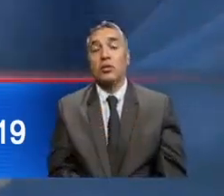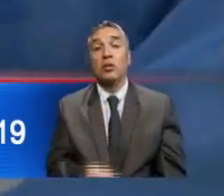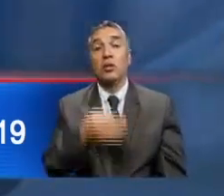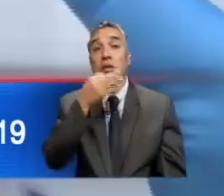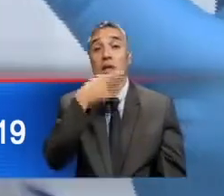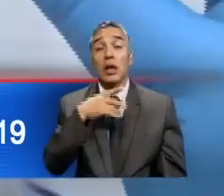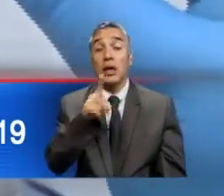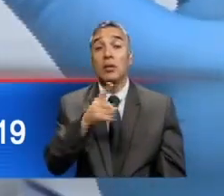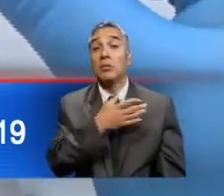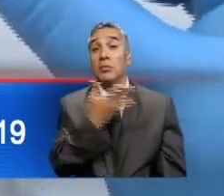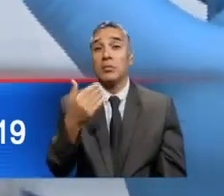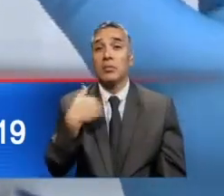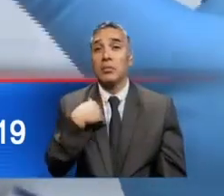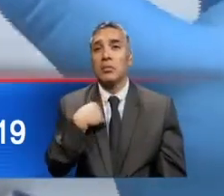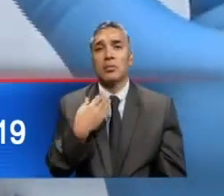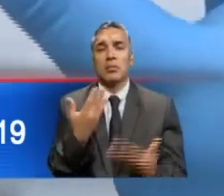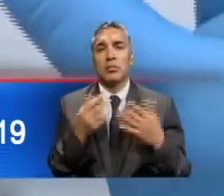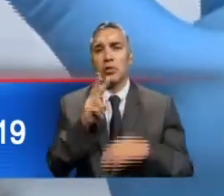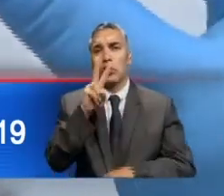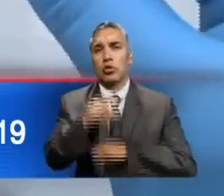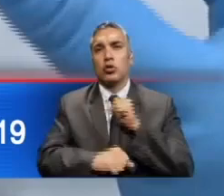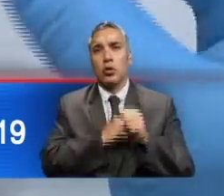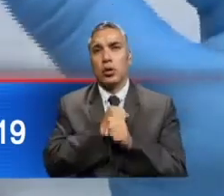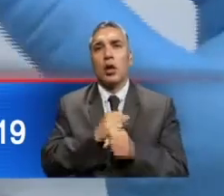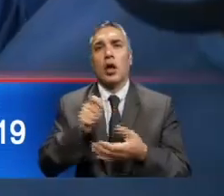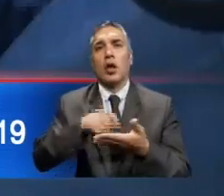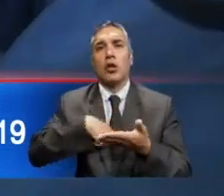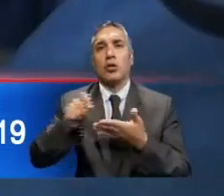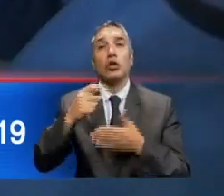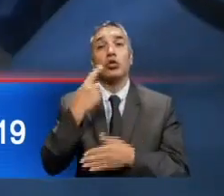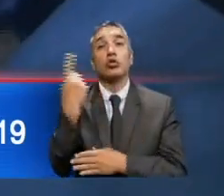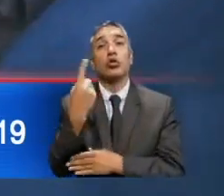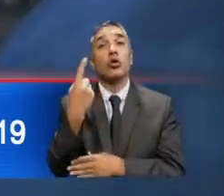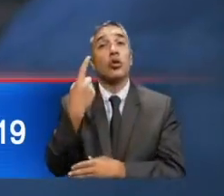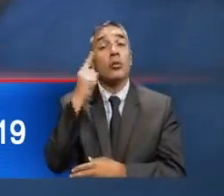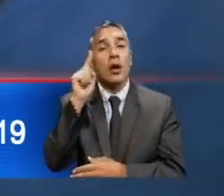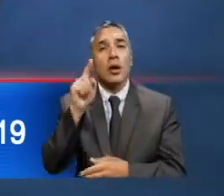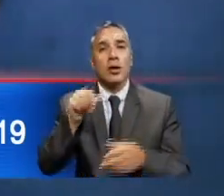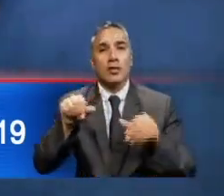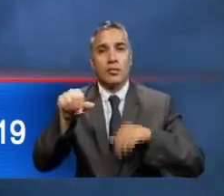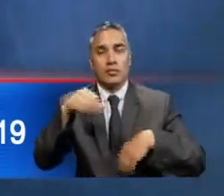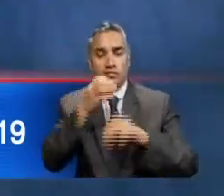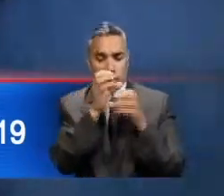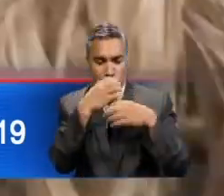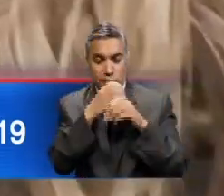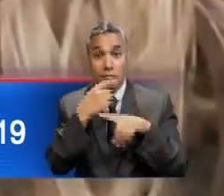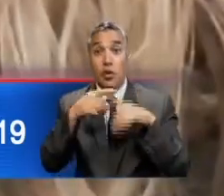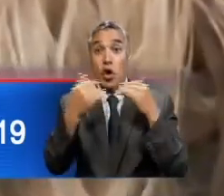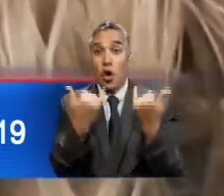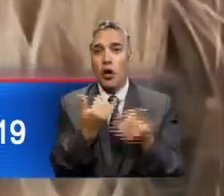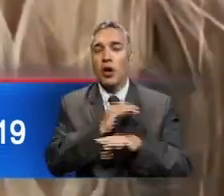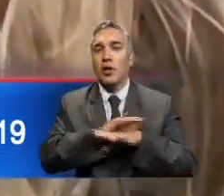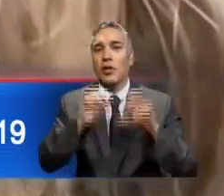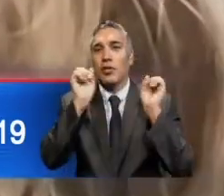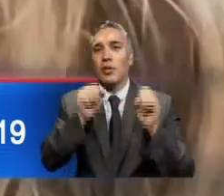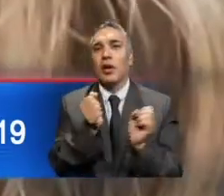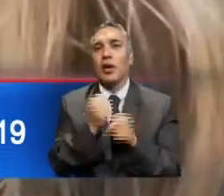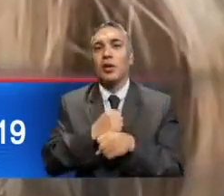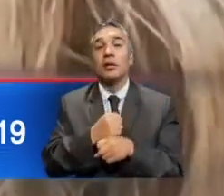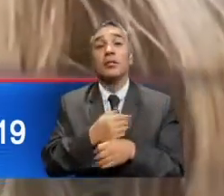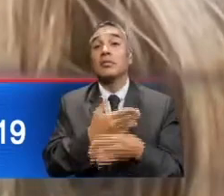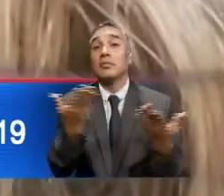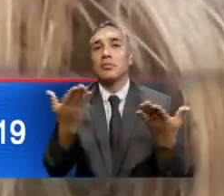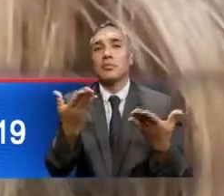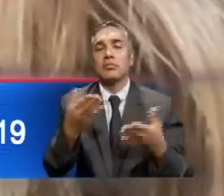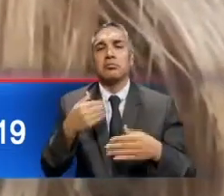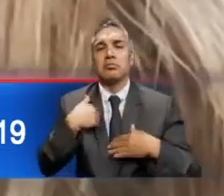de antígenos estuvieron durante más de 2 años autorizadas únicamente para laboratorios, pero hoy se podrá realizar el test en